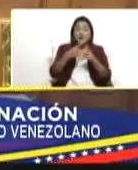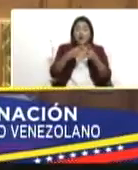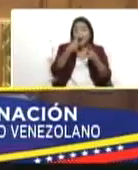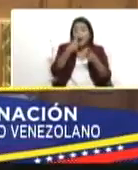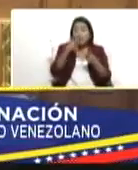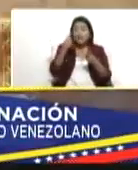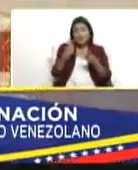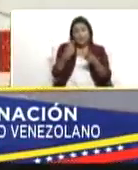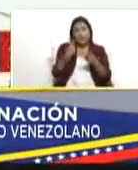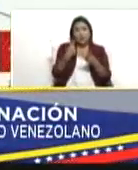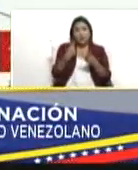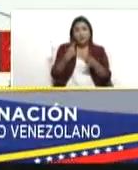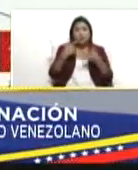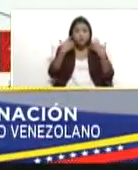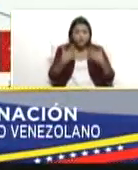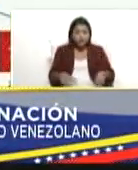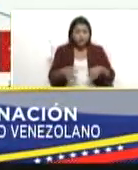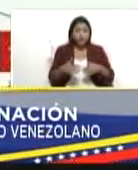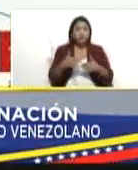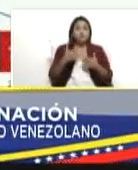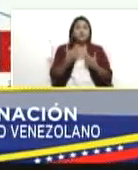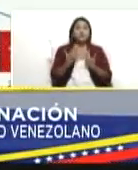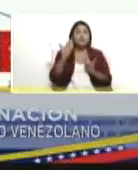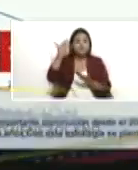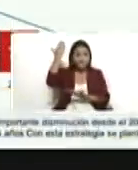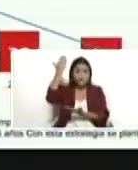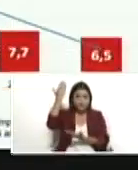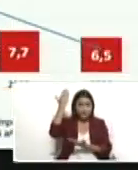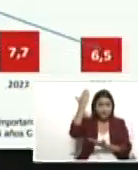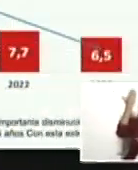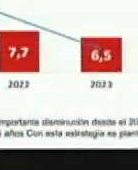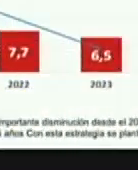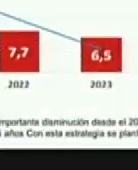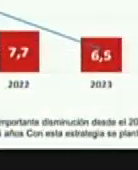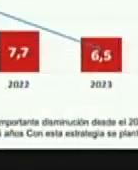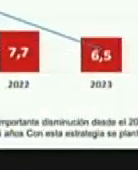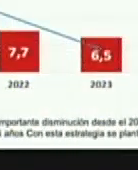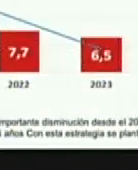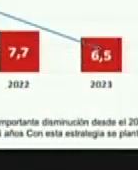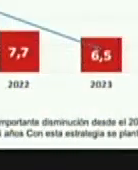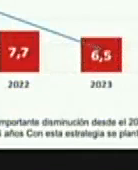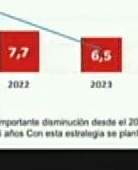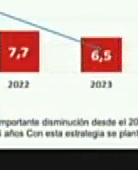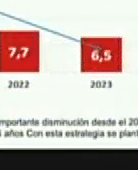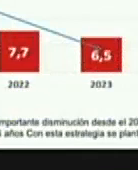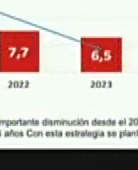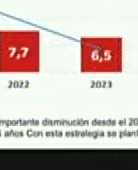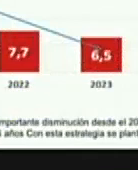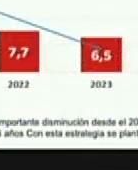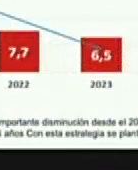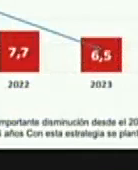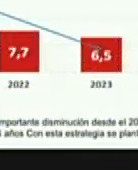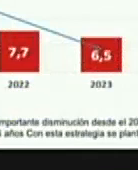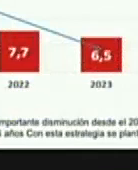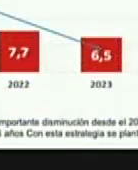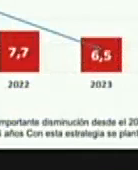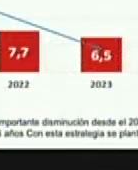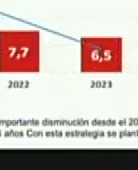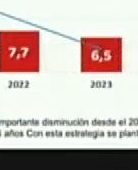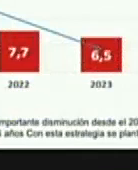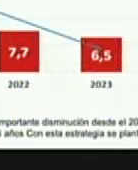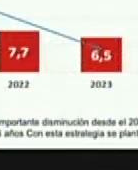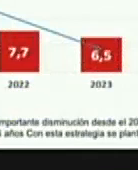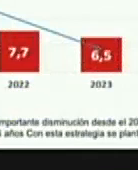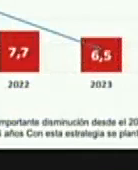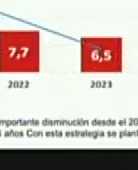sociales las heridas en la familia venezolana lámina número 10 pongan la lámina número 10